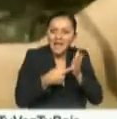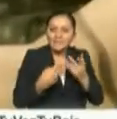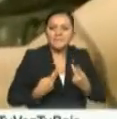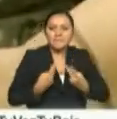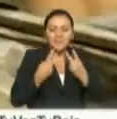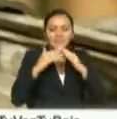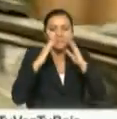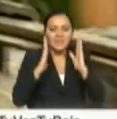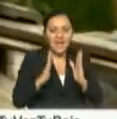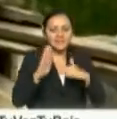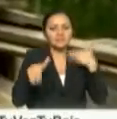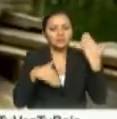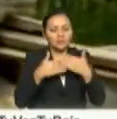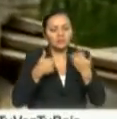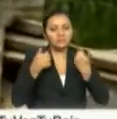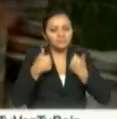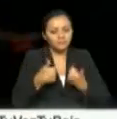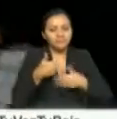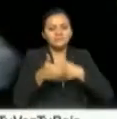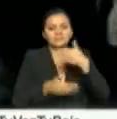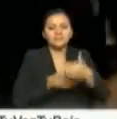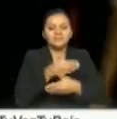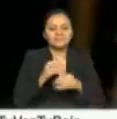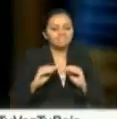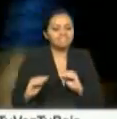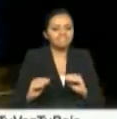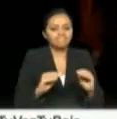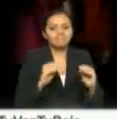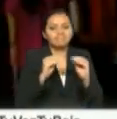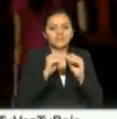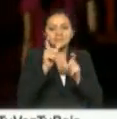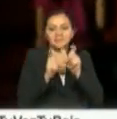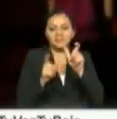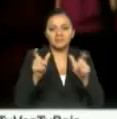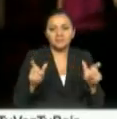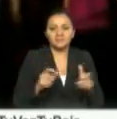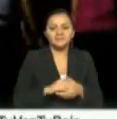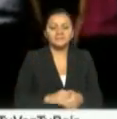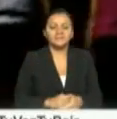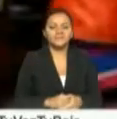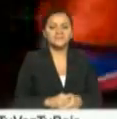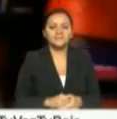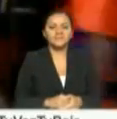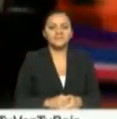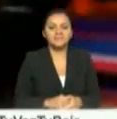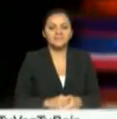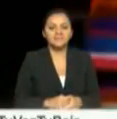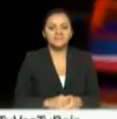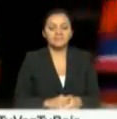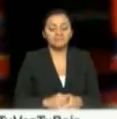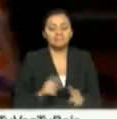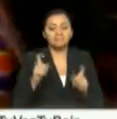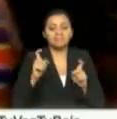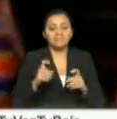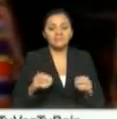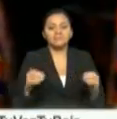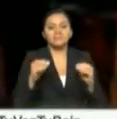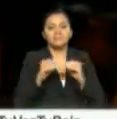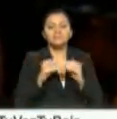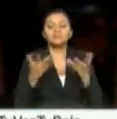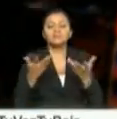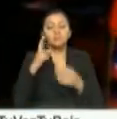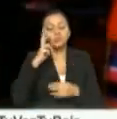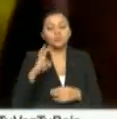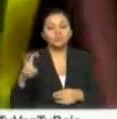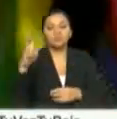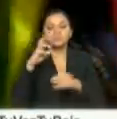porque así también educamos a muchas personas. Entonces, esa es la idea de hacer el turismo